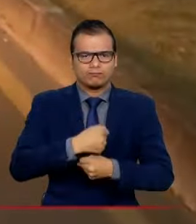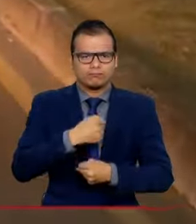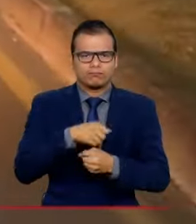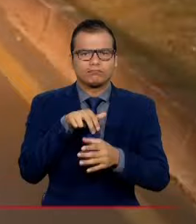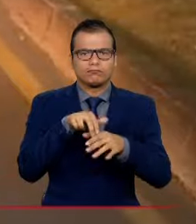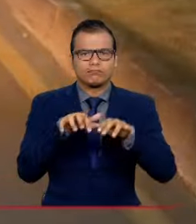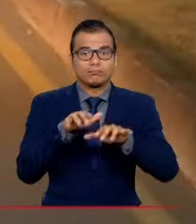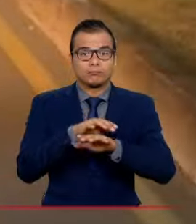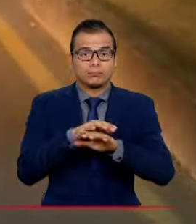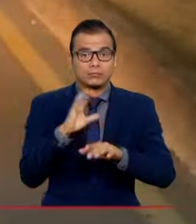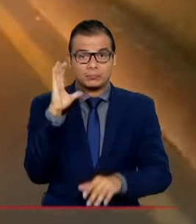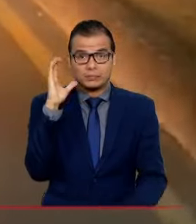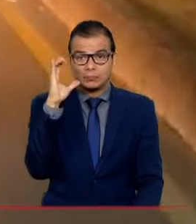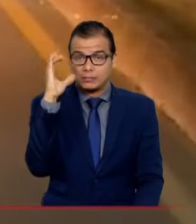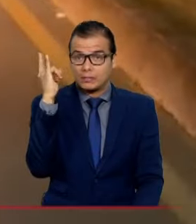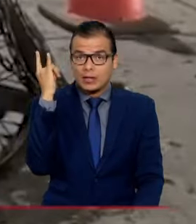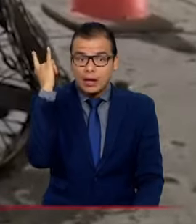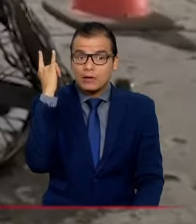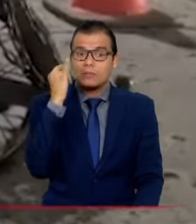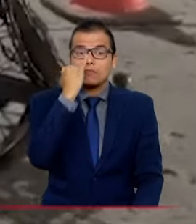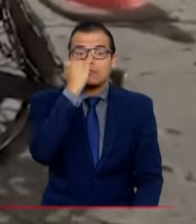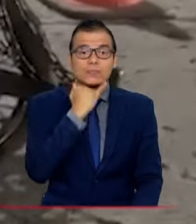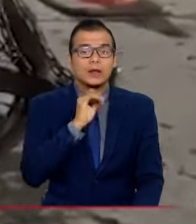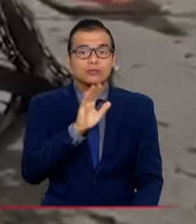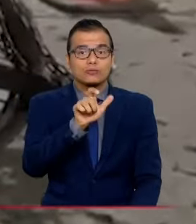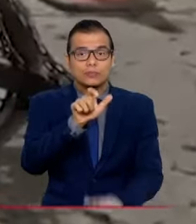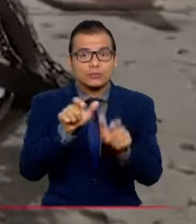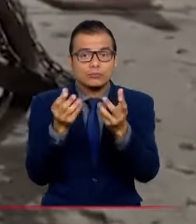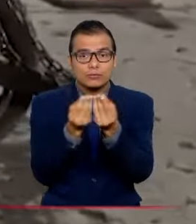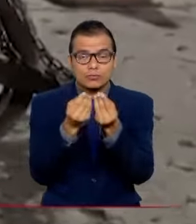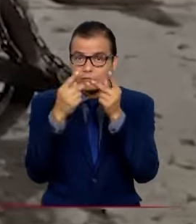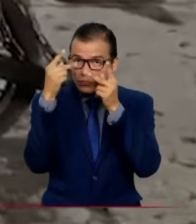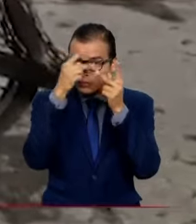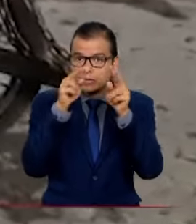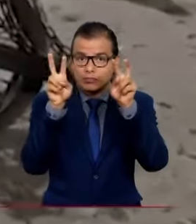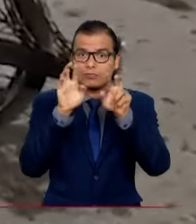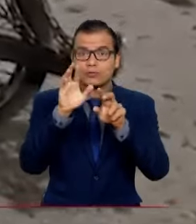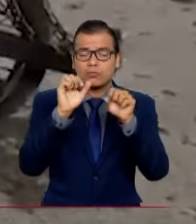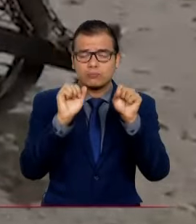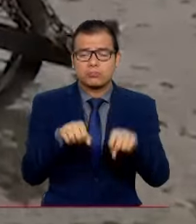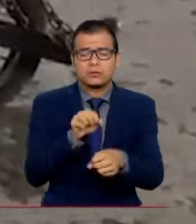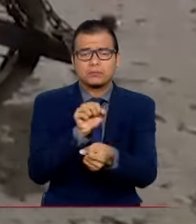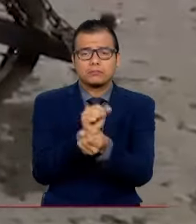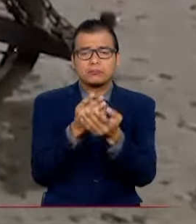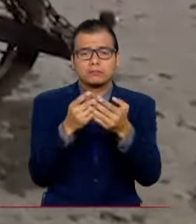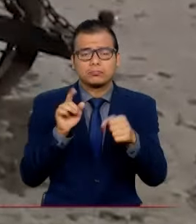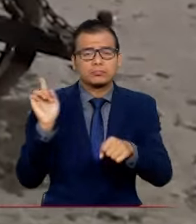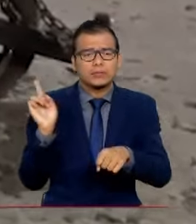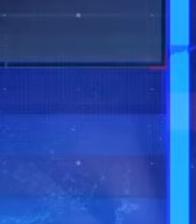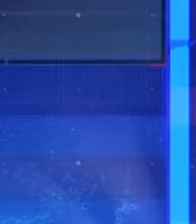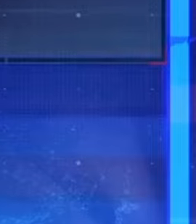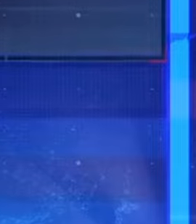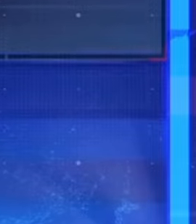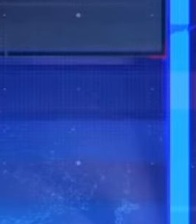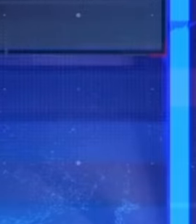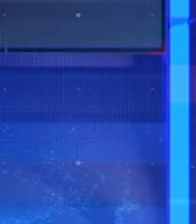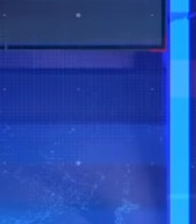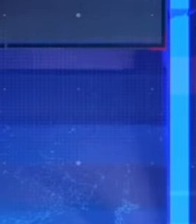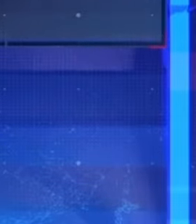De llegar a ser hallados culpables, los supuestos veedores denunciados podrían enfrentarse a penas de hasta 5 años de prisión.